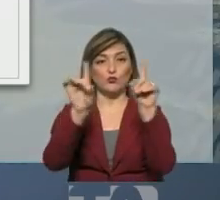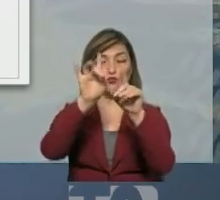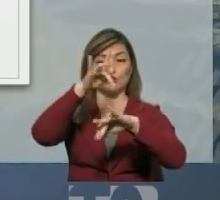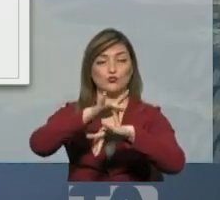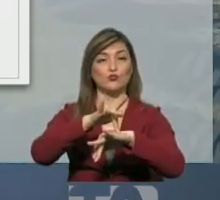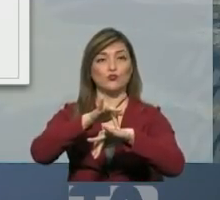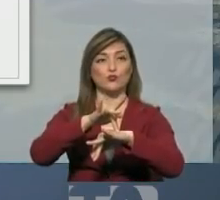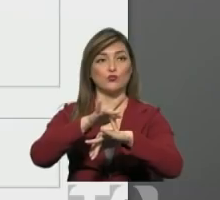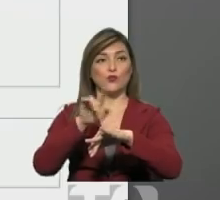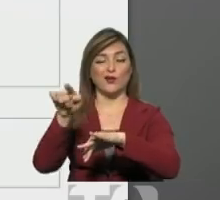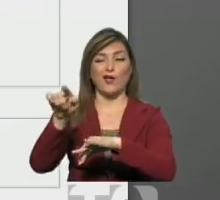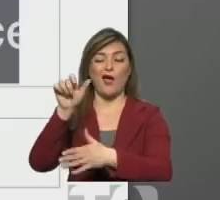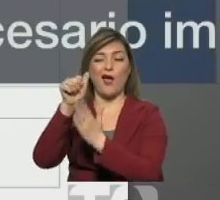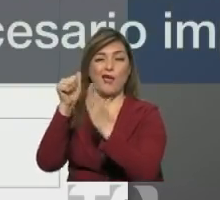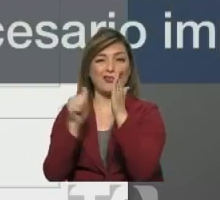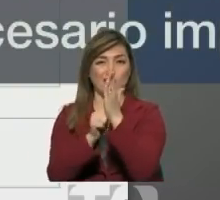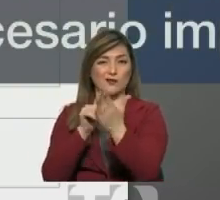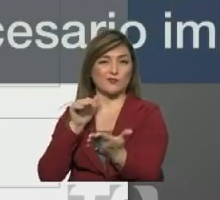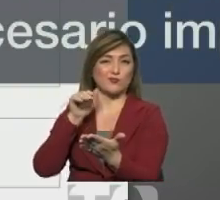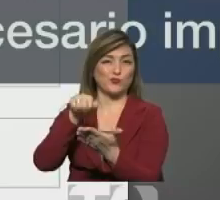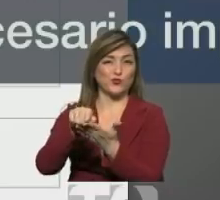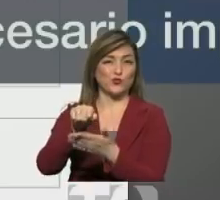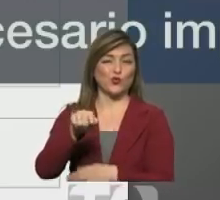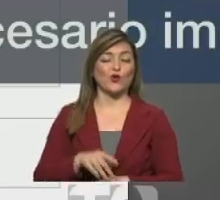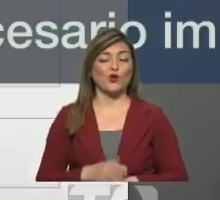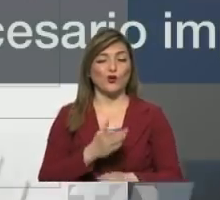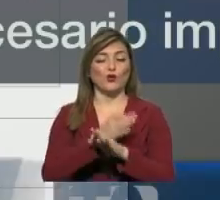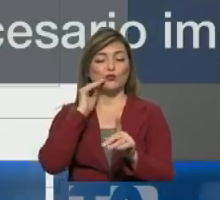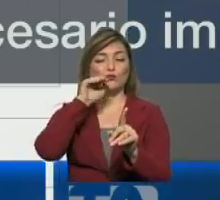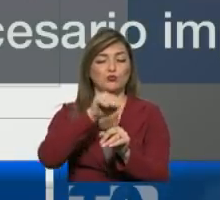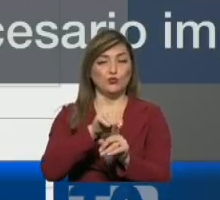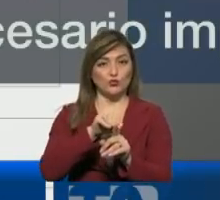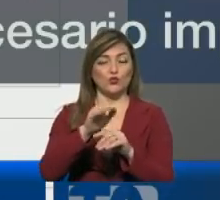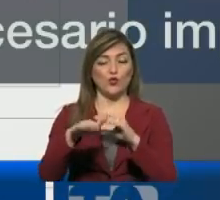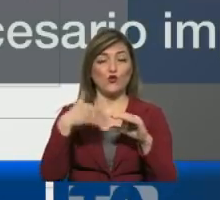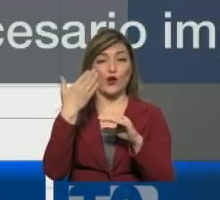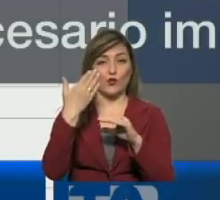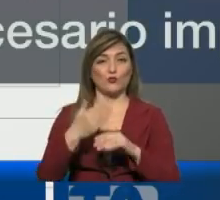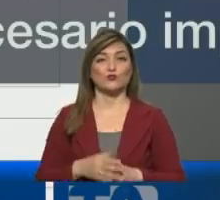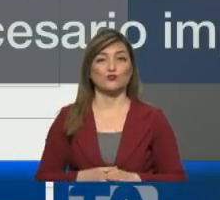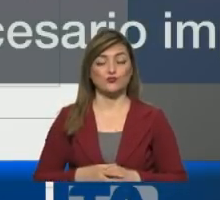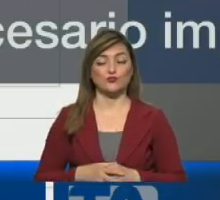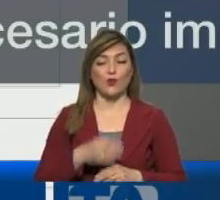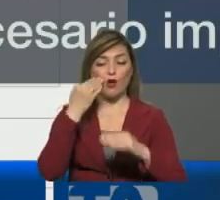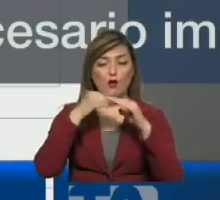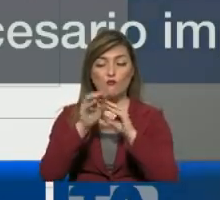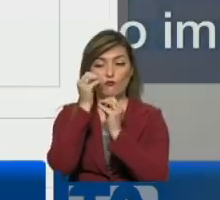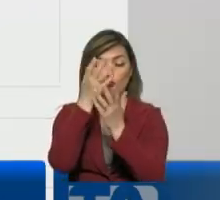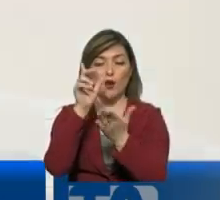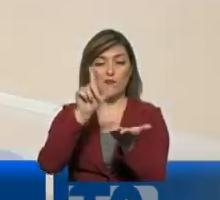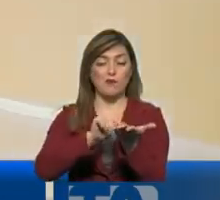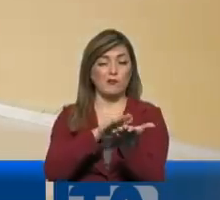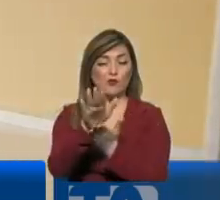y seleccione Agendar. El turno se enviará a través de mensaje SMS y correo ingresado. No es necesario